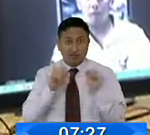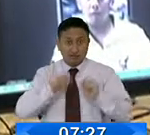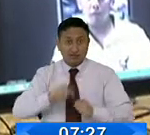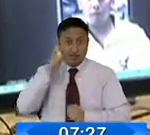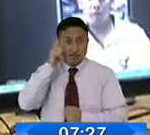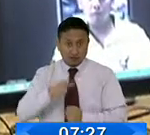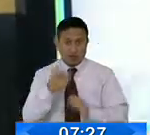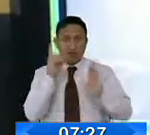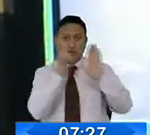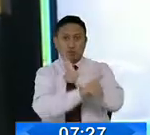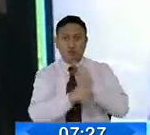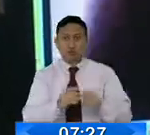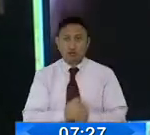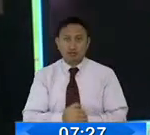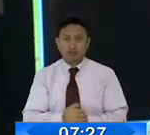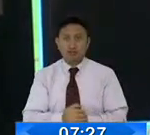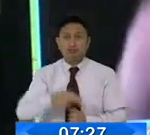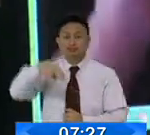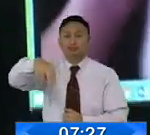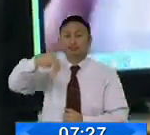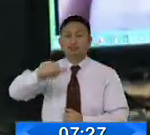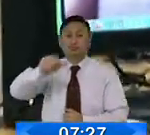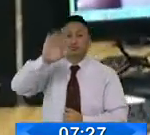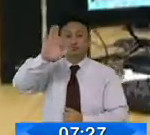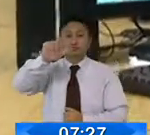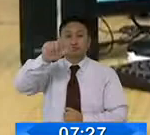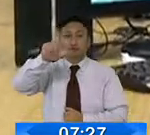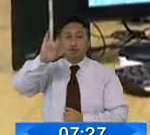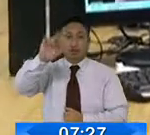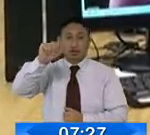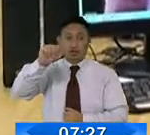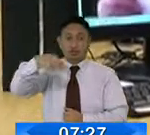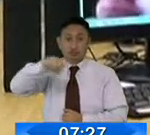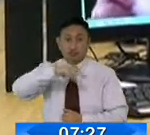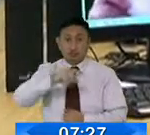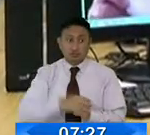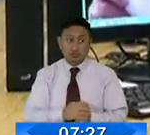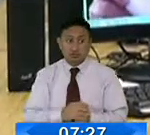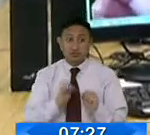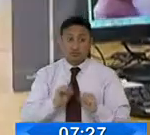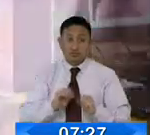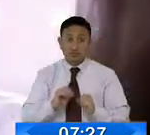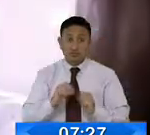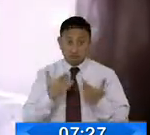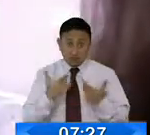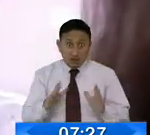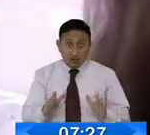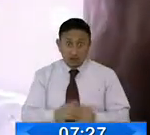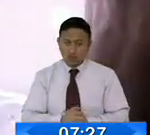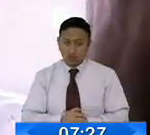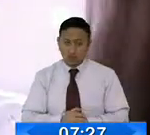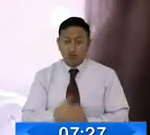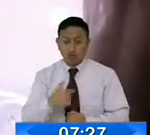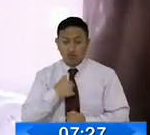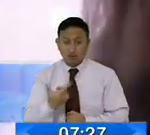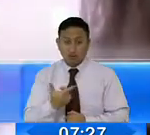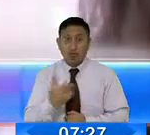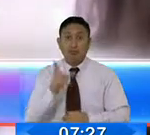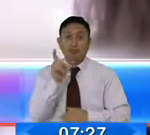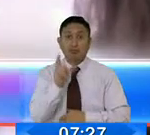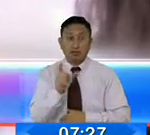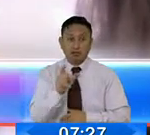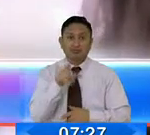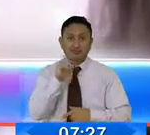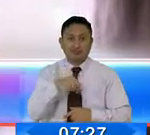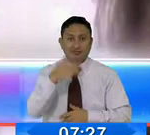fiscalía, aunque Natalia no quedó totalmente librada del perjuicio. Yo hice un refinanciamiento de mi tarjeta de